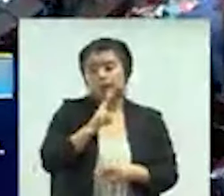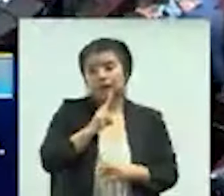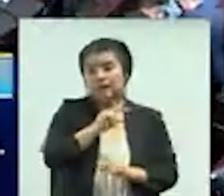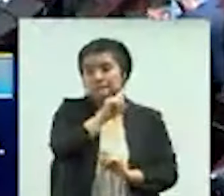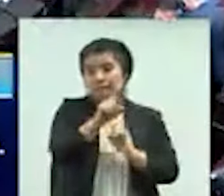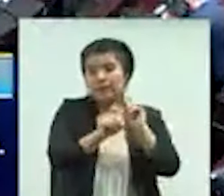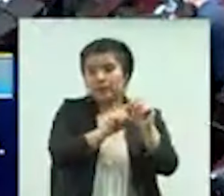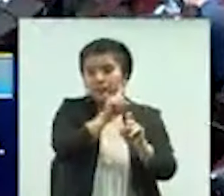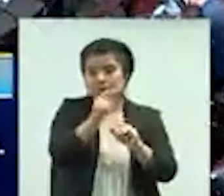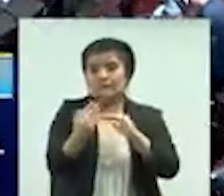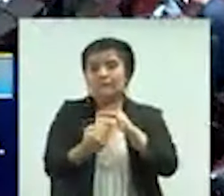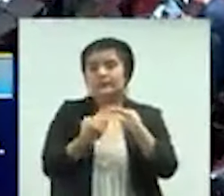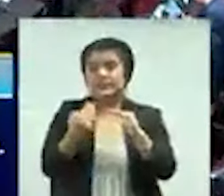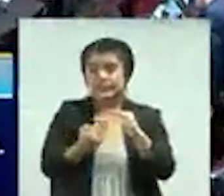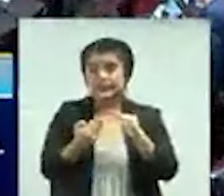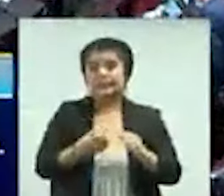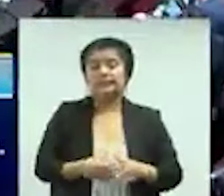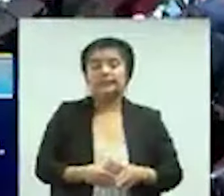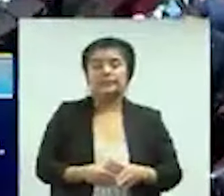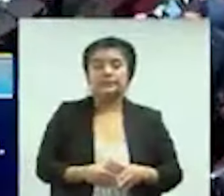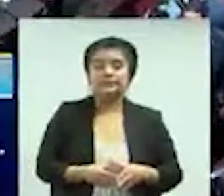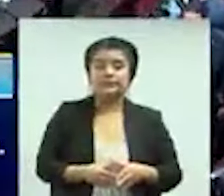siguiente pregunta básica.